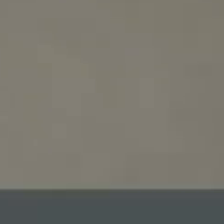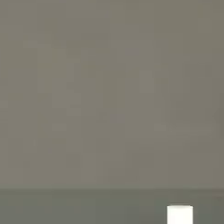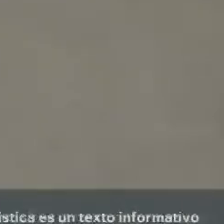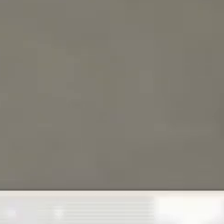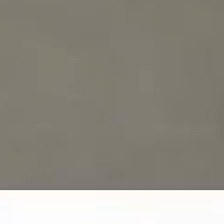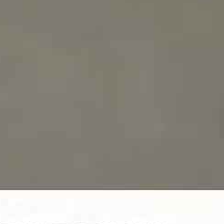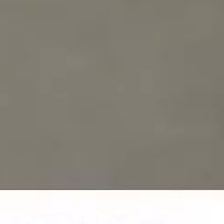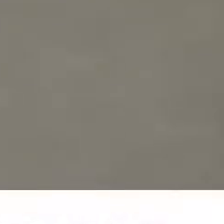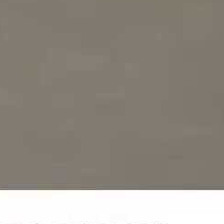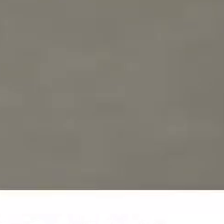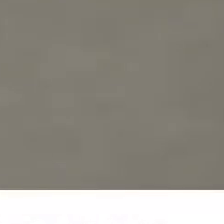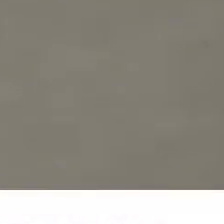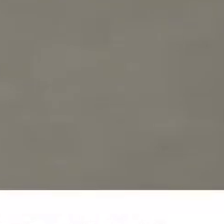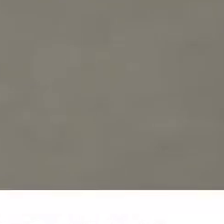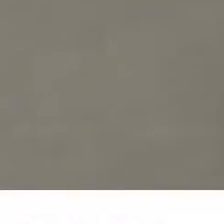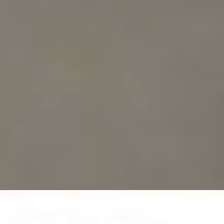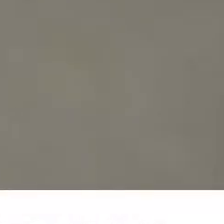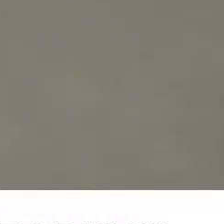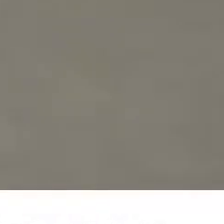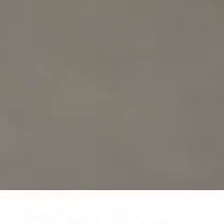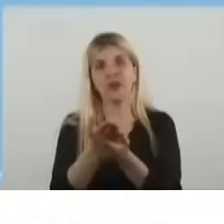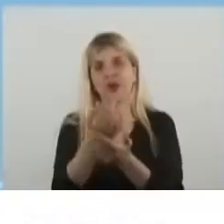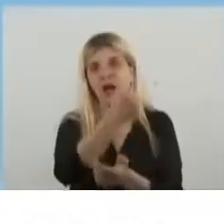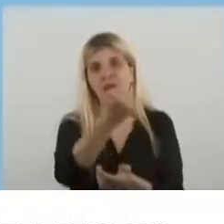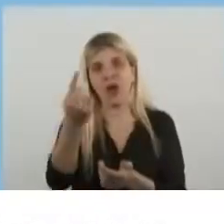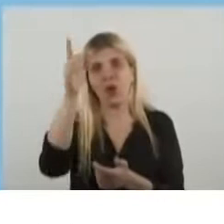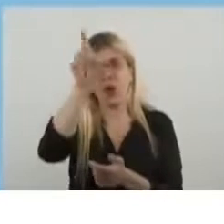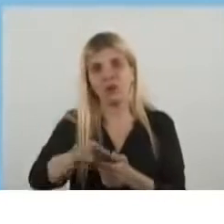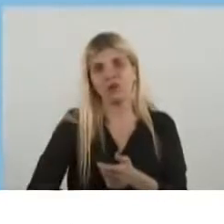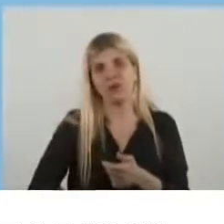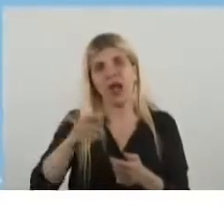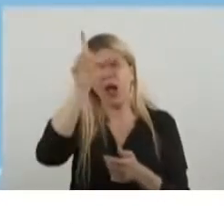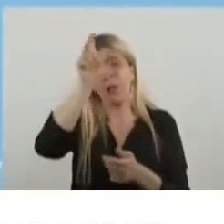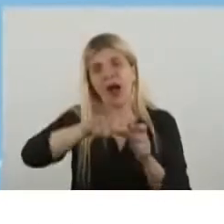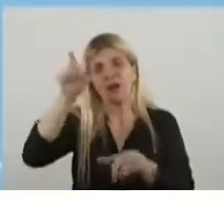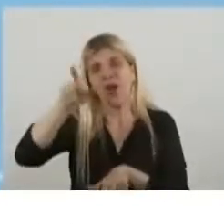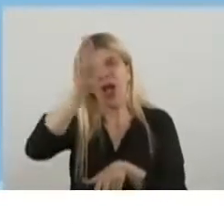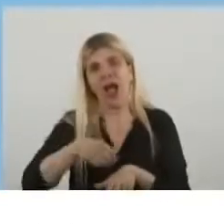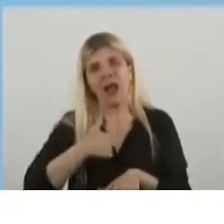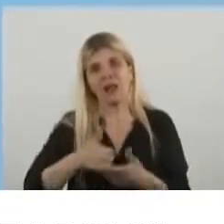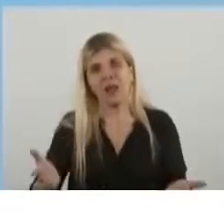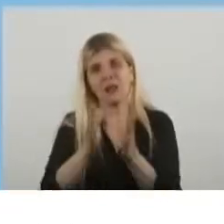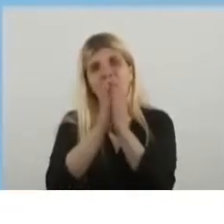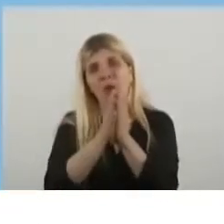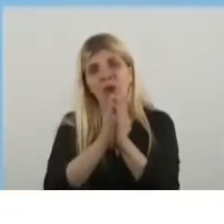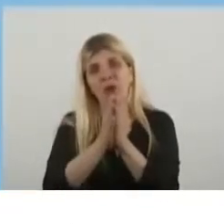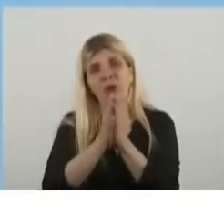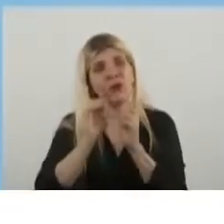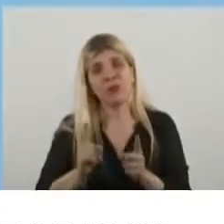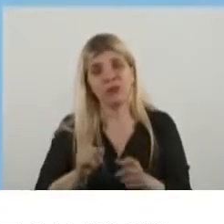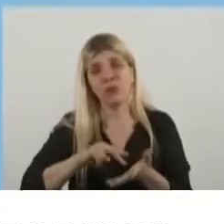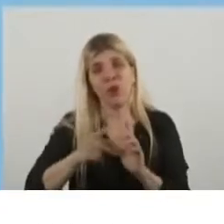yo les pido a todos a cada uno y a cada una de las argentinas que no se olviden que el problema todavía lo tenemos